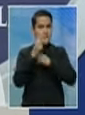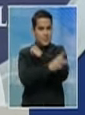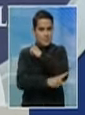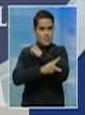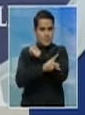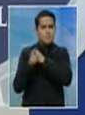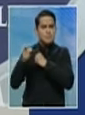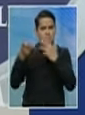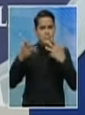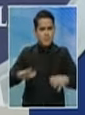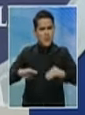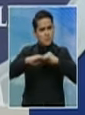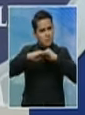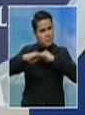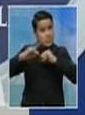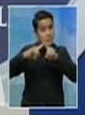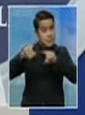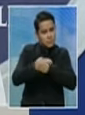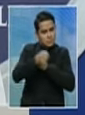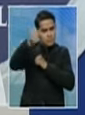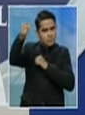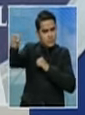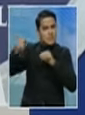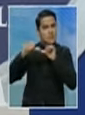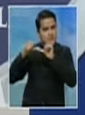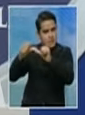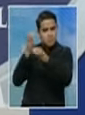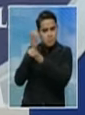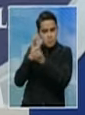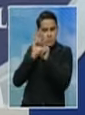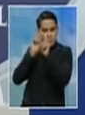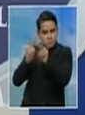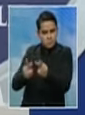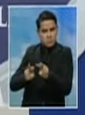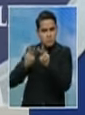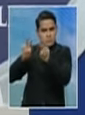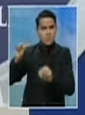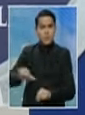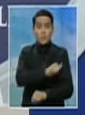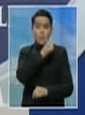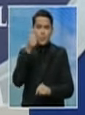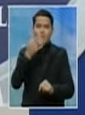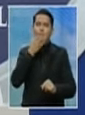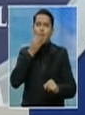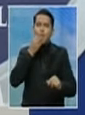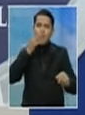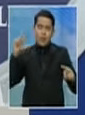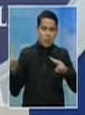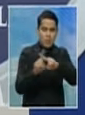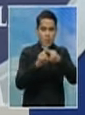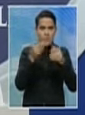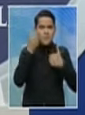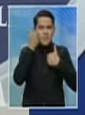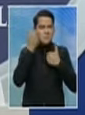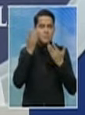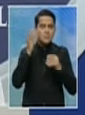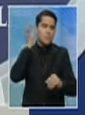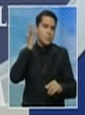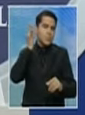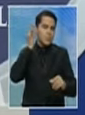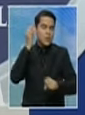estable, en aislamiento y con monitoreo. El otro caso del paciente de Choluteca es una mujer de 30